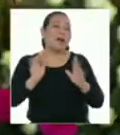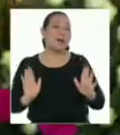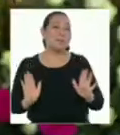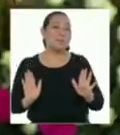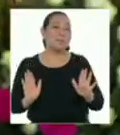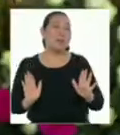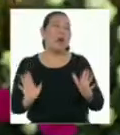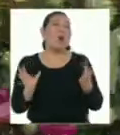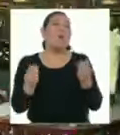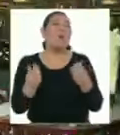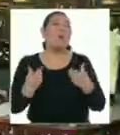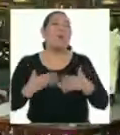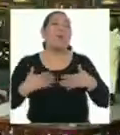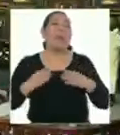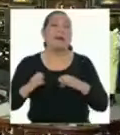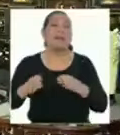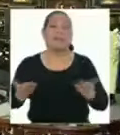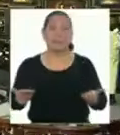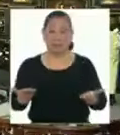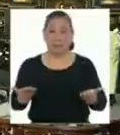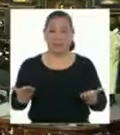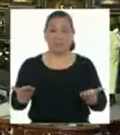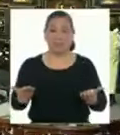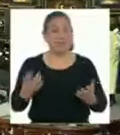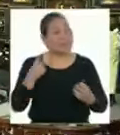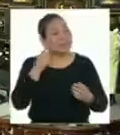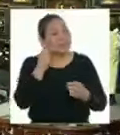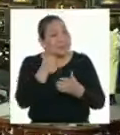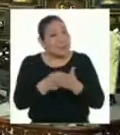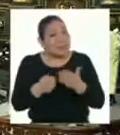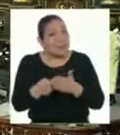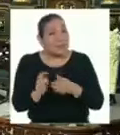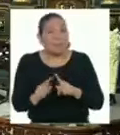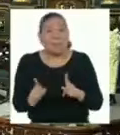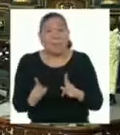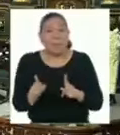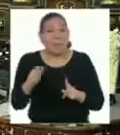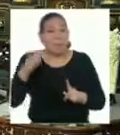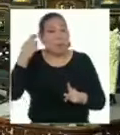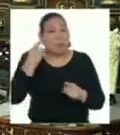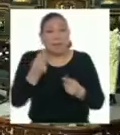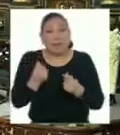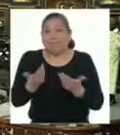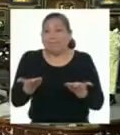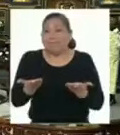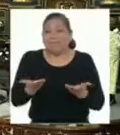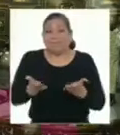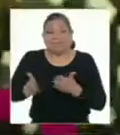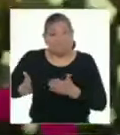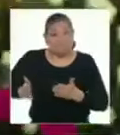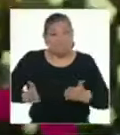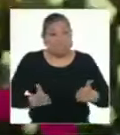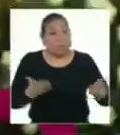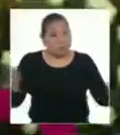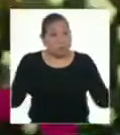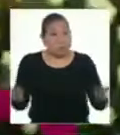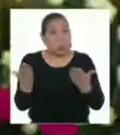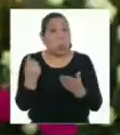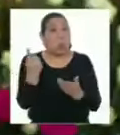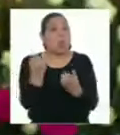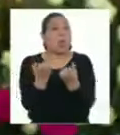el tejido social. Por otra parte, es imperiosa una política económica activa orientada a promover